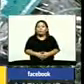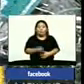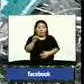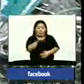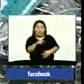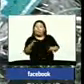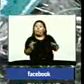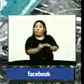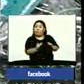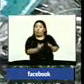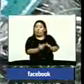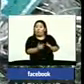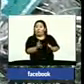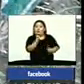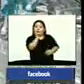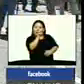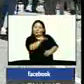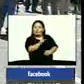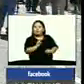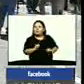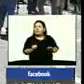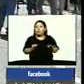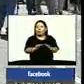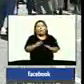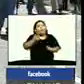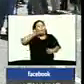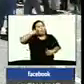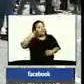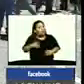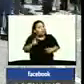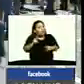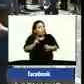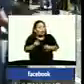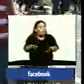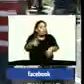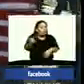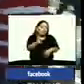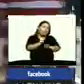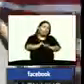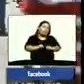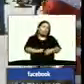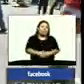Como este que ha existido, grave pero no fatal en este momento.